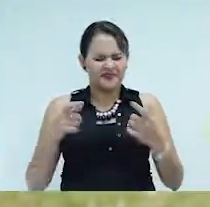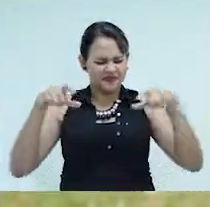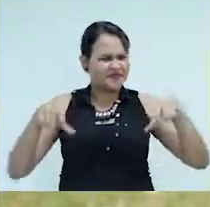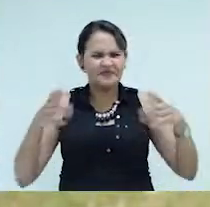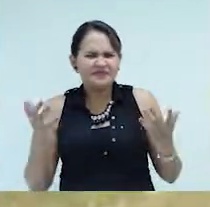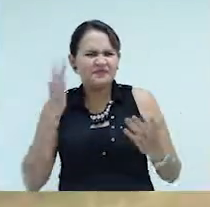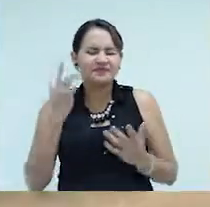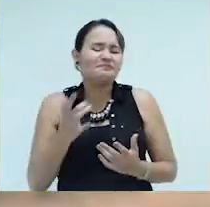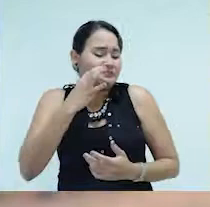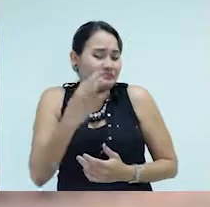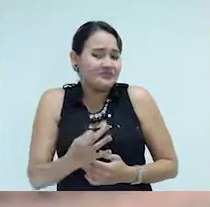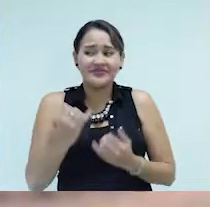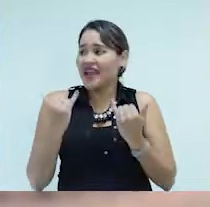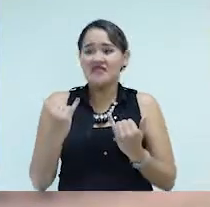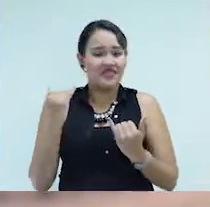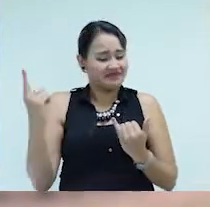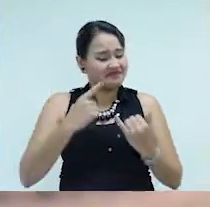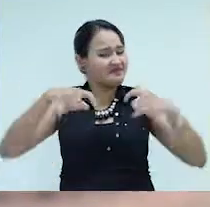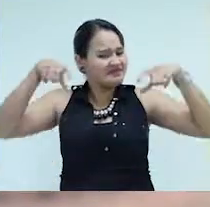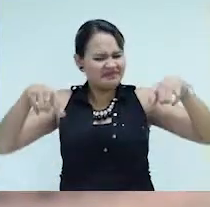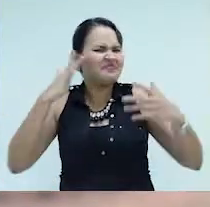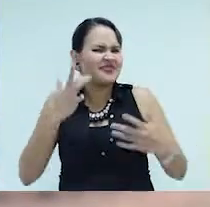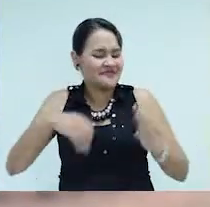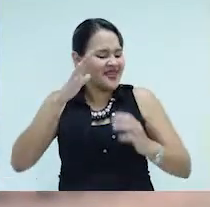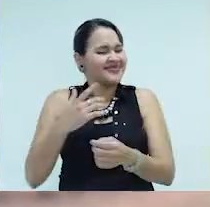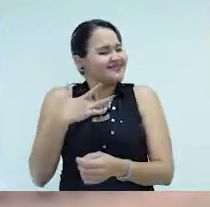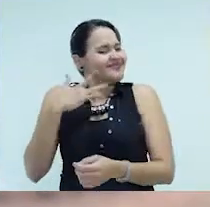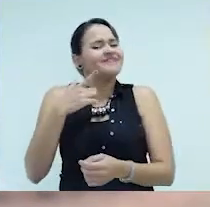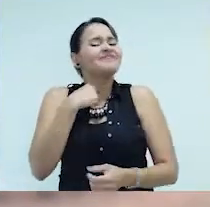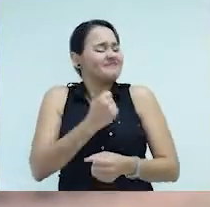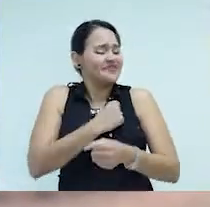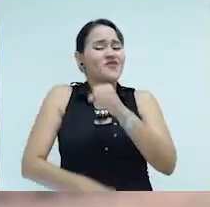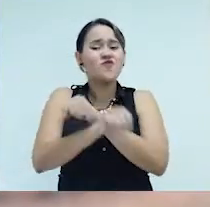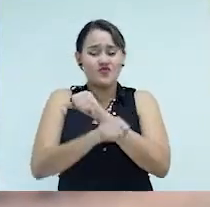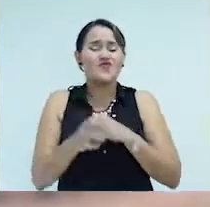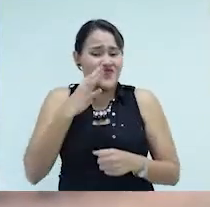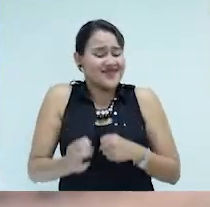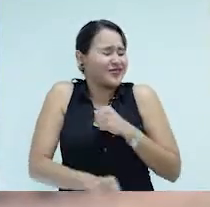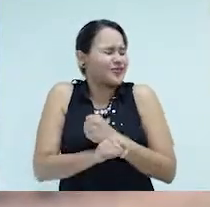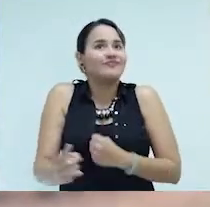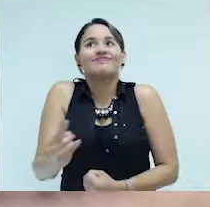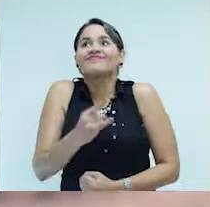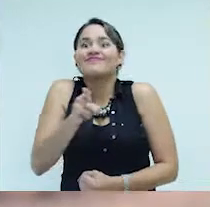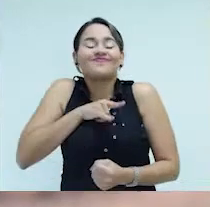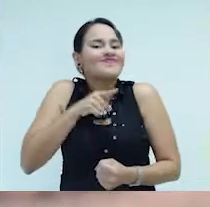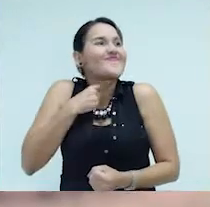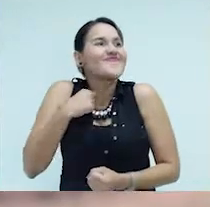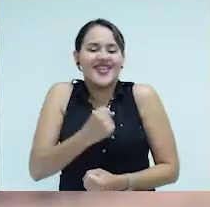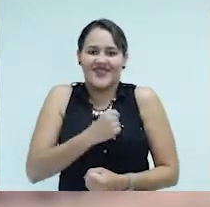Estamos en una cancha porque en realidad esto hace parte de mi vida, el fútbol lo llevo en la sangre, es una de las cosas que me